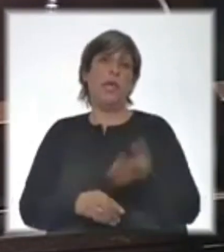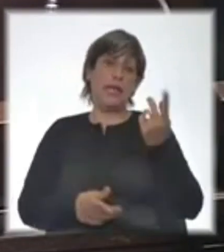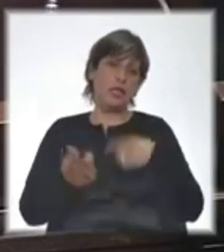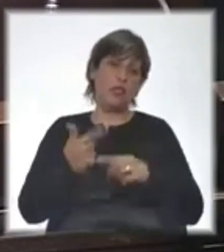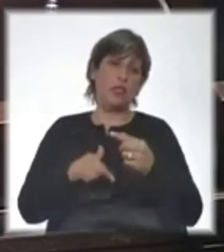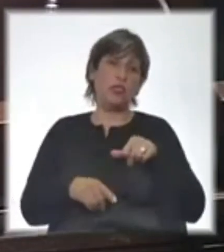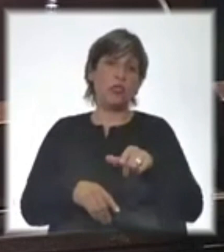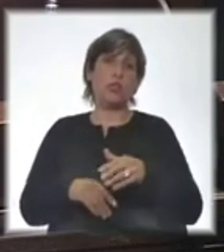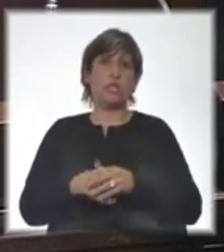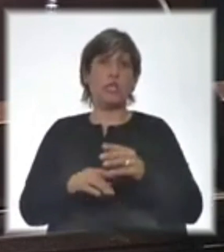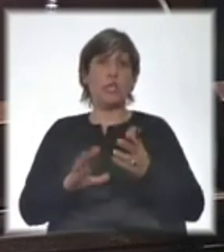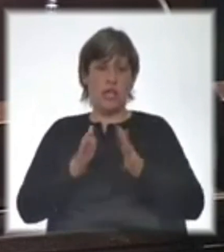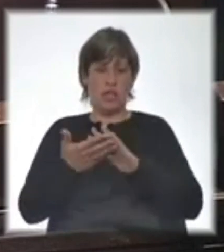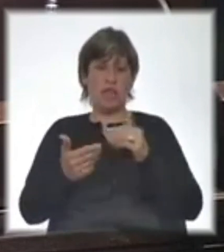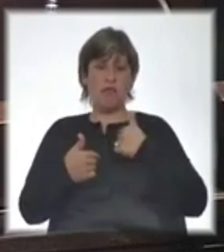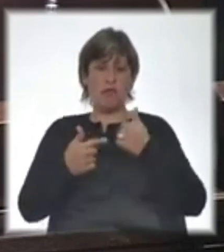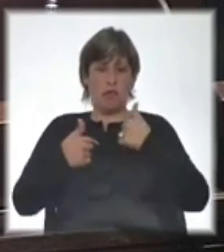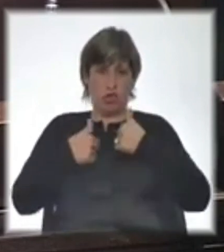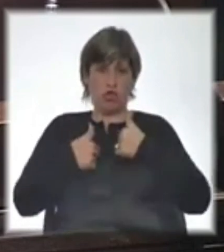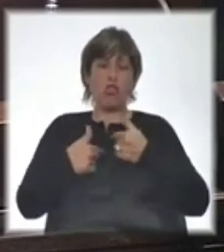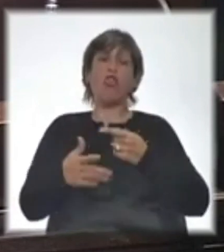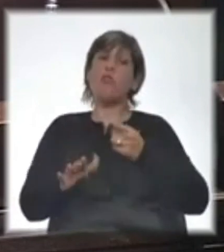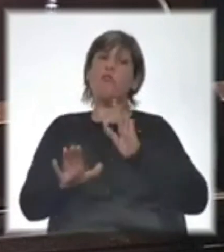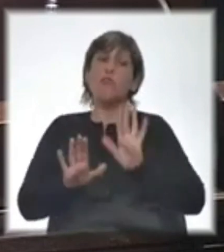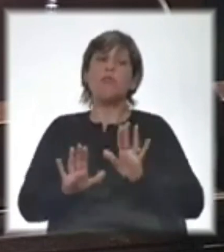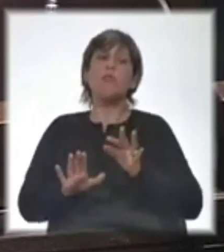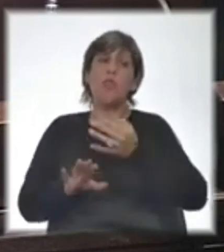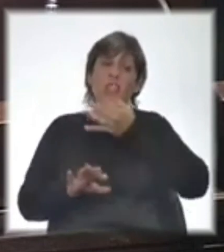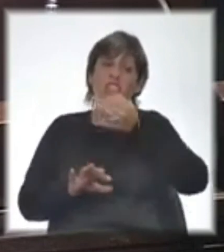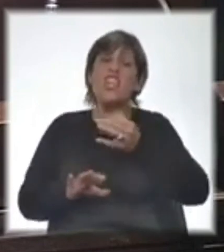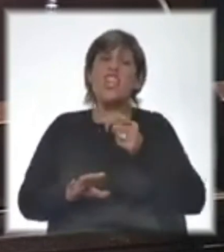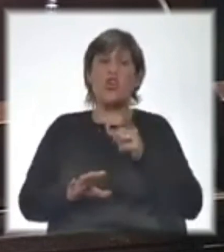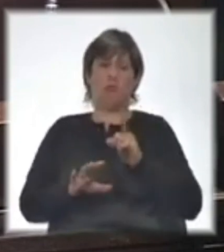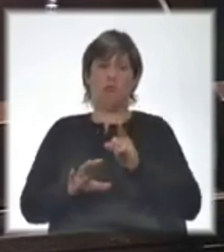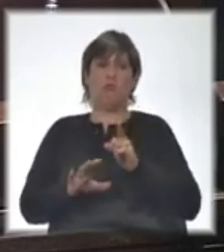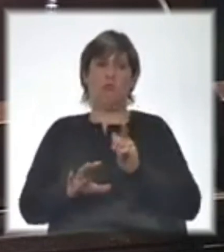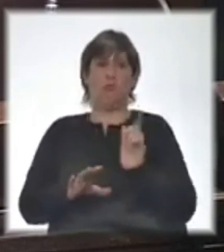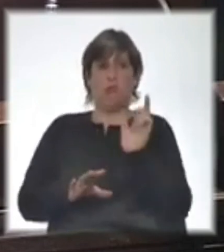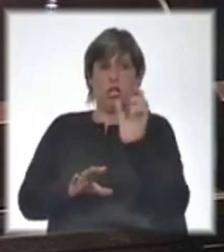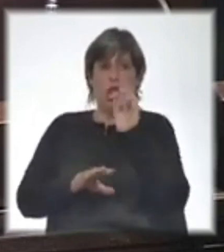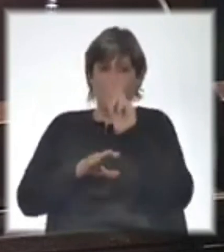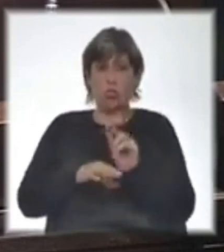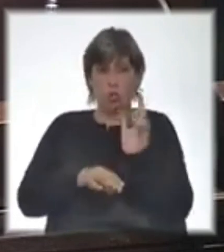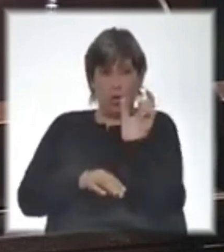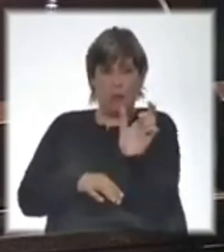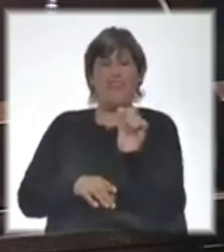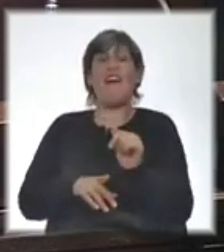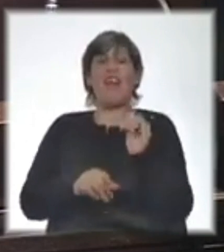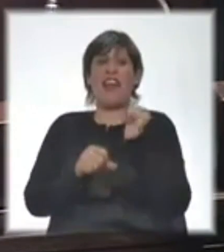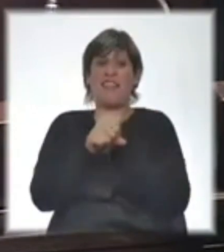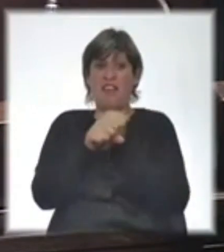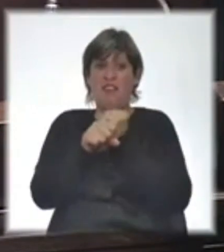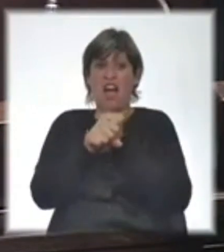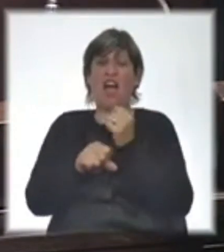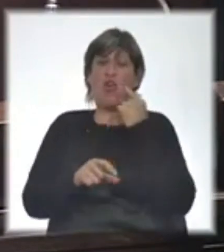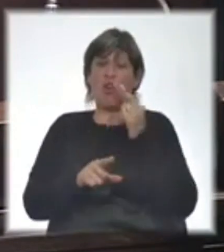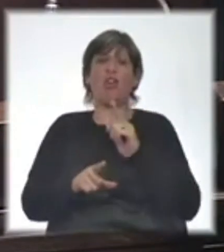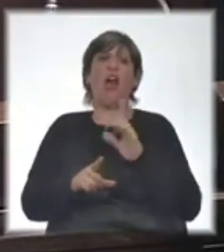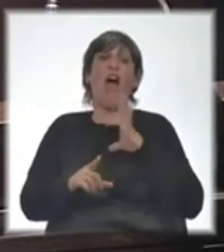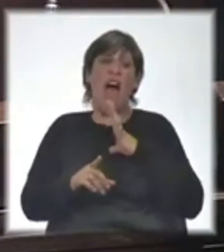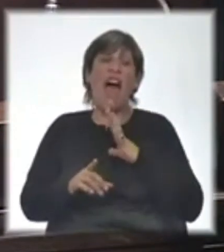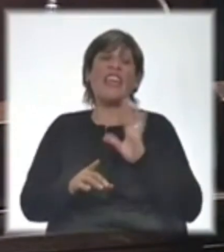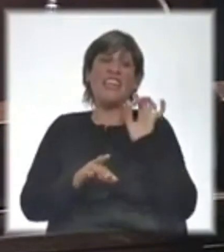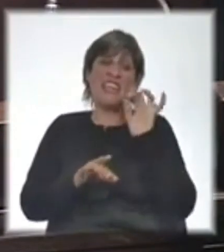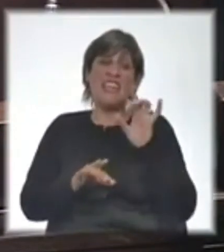Entonces, en el sentido que yo le doy al vocablo, que es trabajar rentado es una acepción, pero tiene 15 acepciones, que es